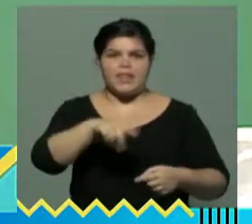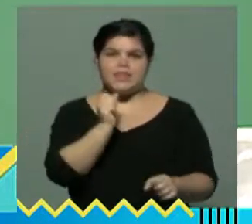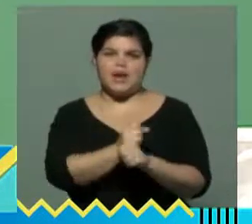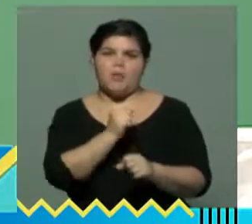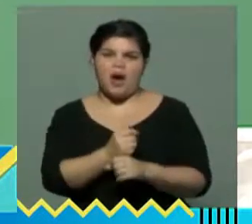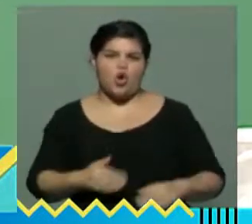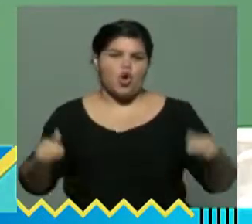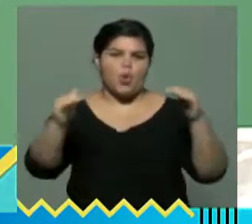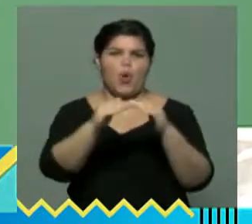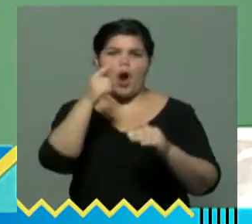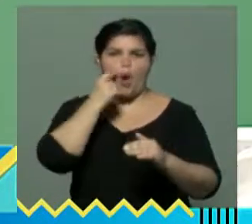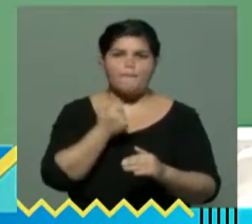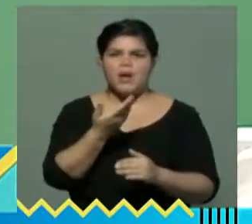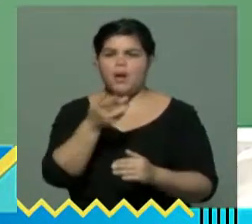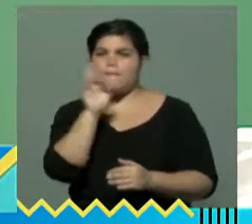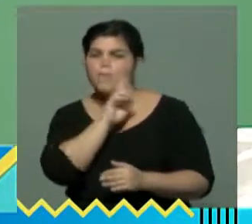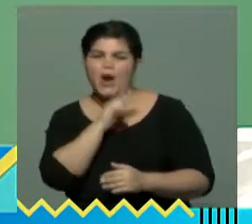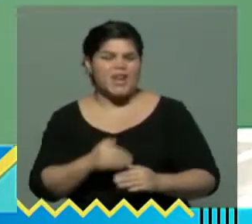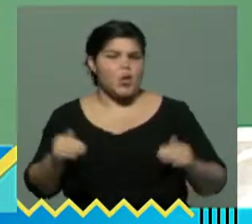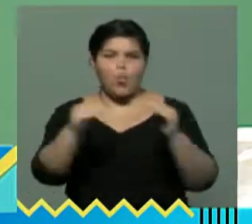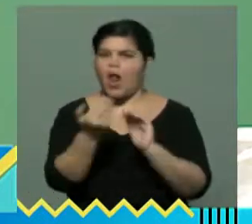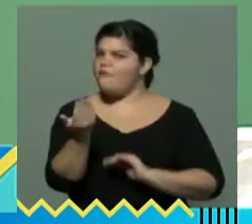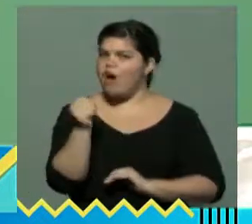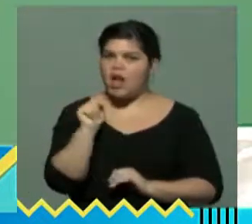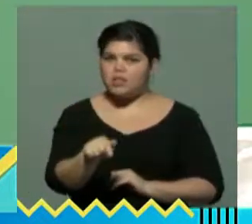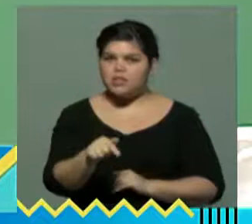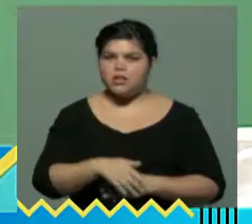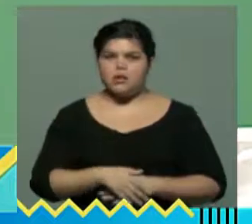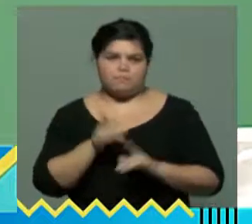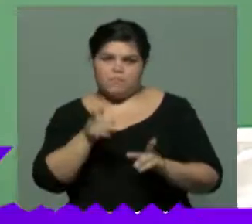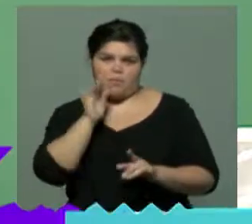del hombre y de la mujer, y cómo lo hemos reflejado en este caso precisamente en los jóvenes,